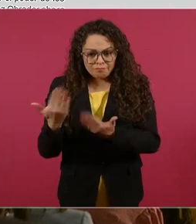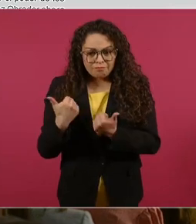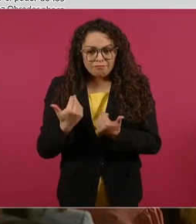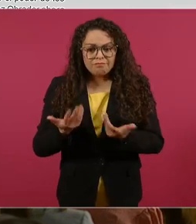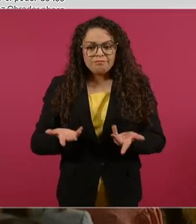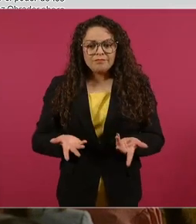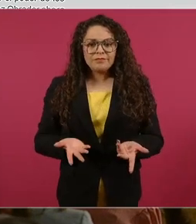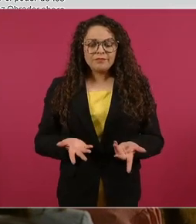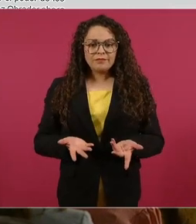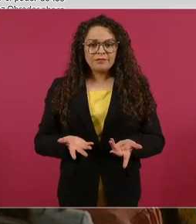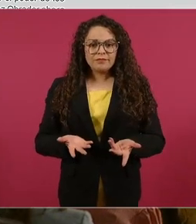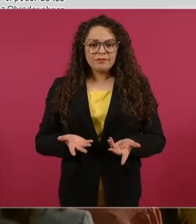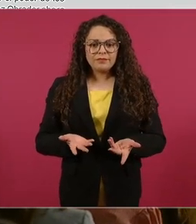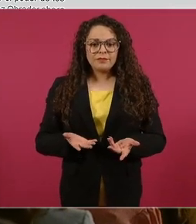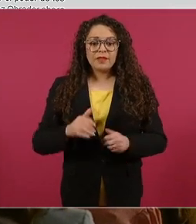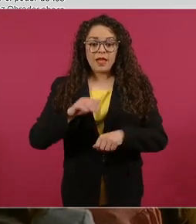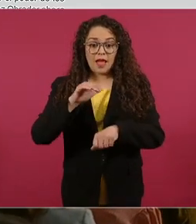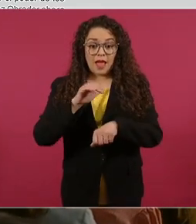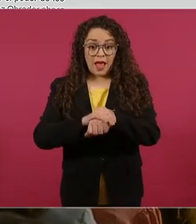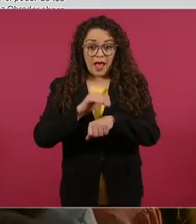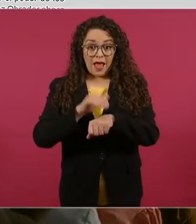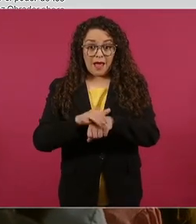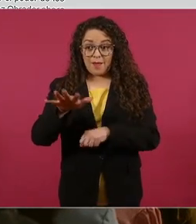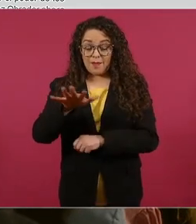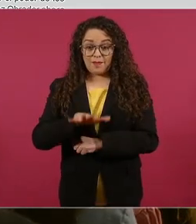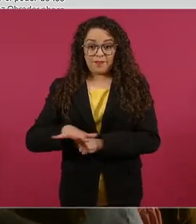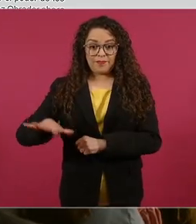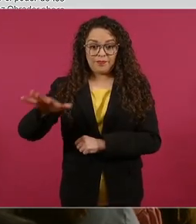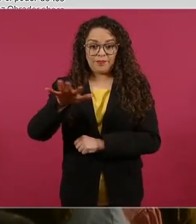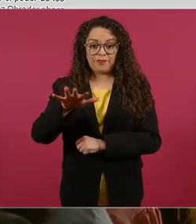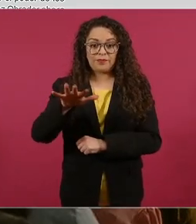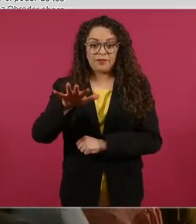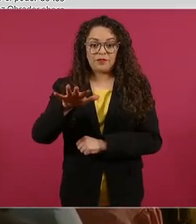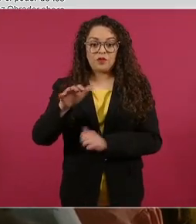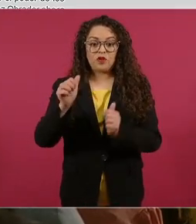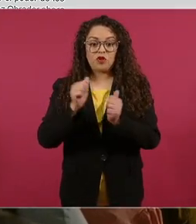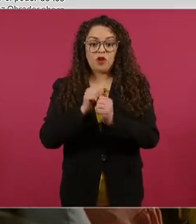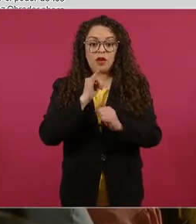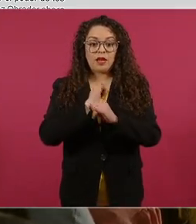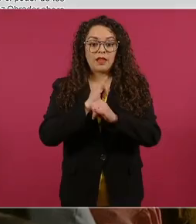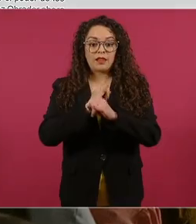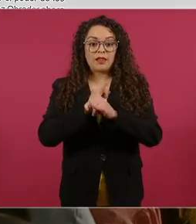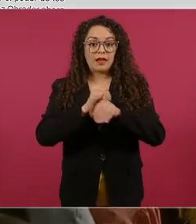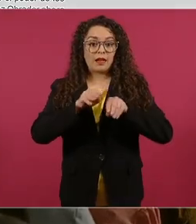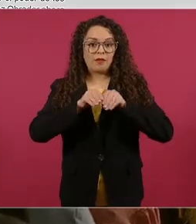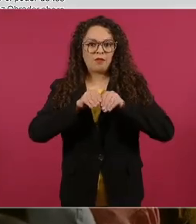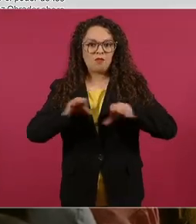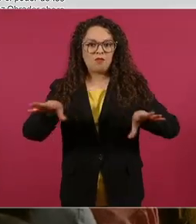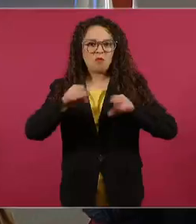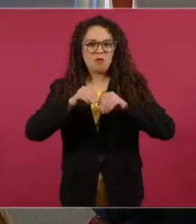Y amigos amplifican el mensaje a través de internet. Amigos, sí.